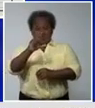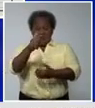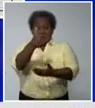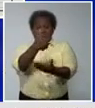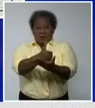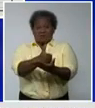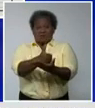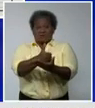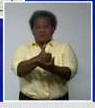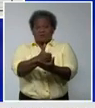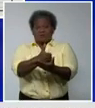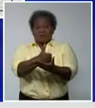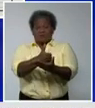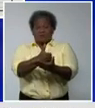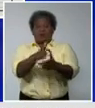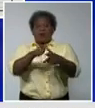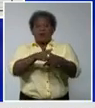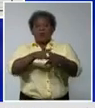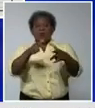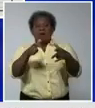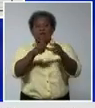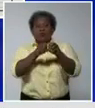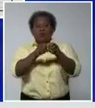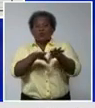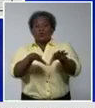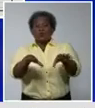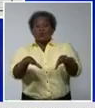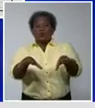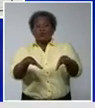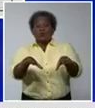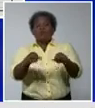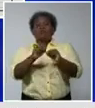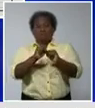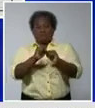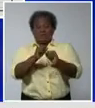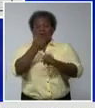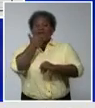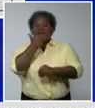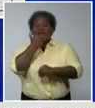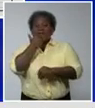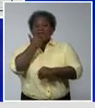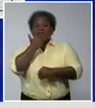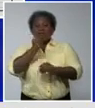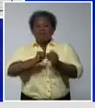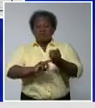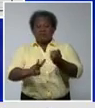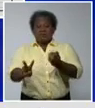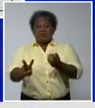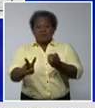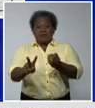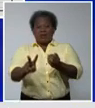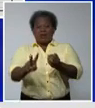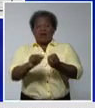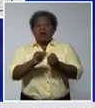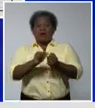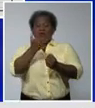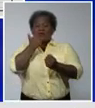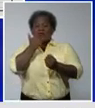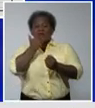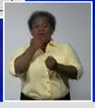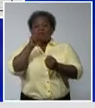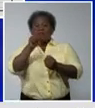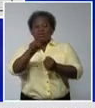tenido la mayor transmisión, con la mayor tasa de la provincia, una tasa de